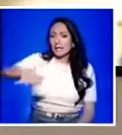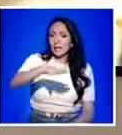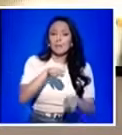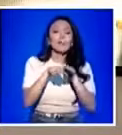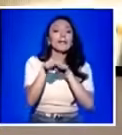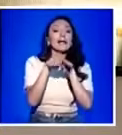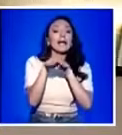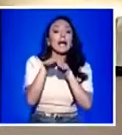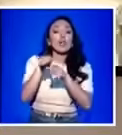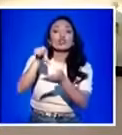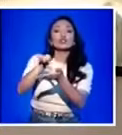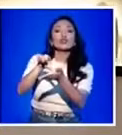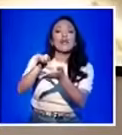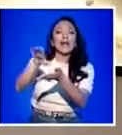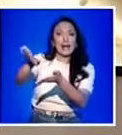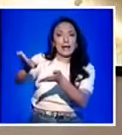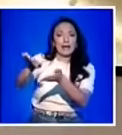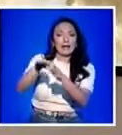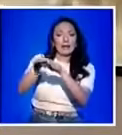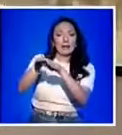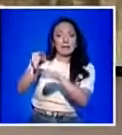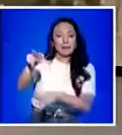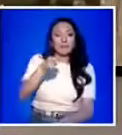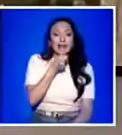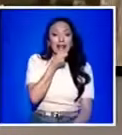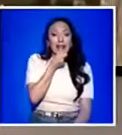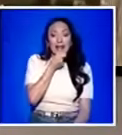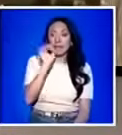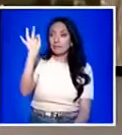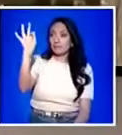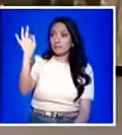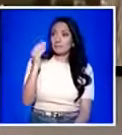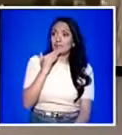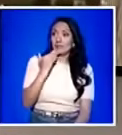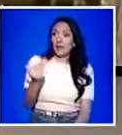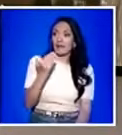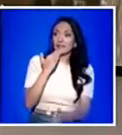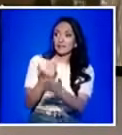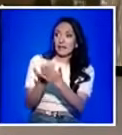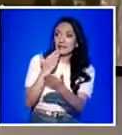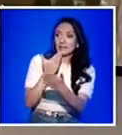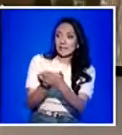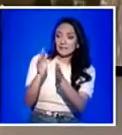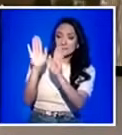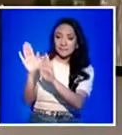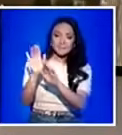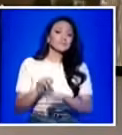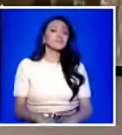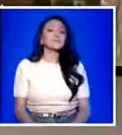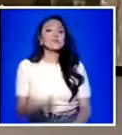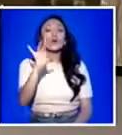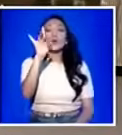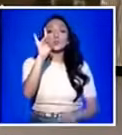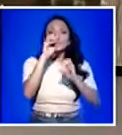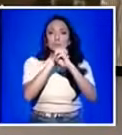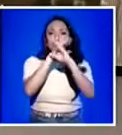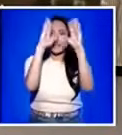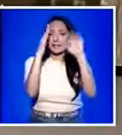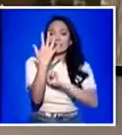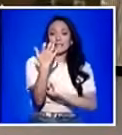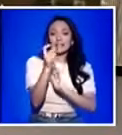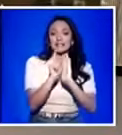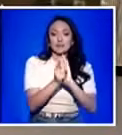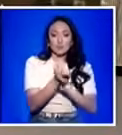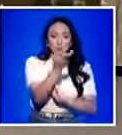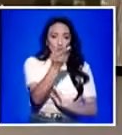Ibarra. Muchísimas gracias a nuestra reportera ciudadana el día de hoy. Mis caseritas de este mercado. Son las 8 de la mañana con 15 minutos.